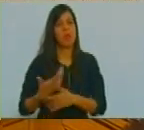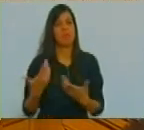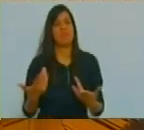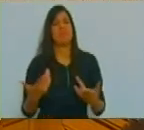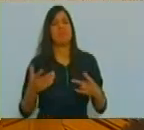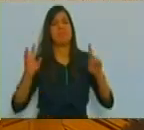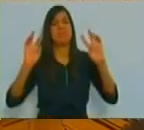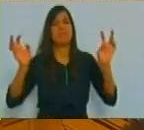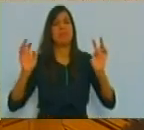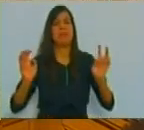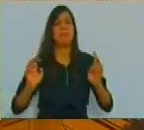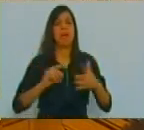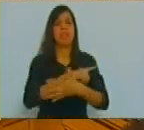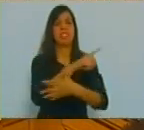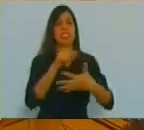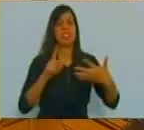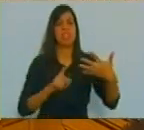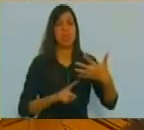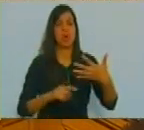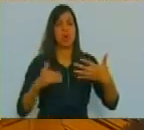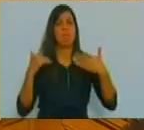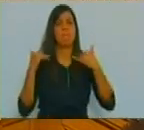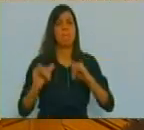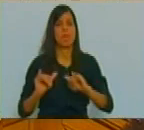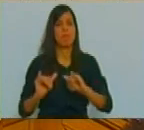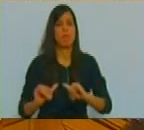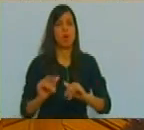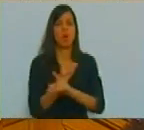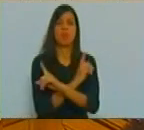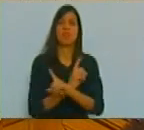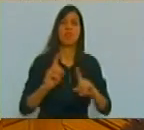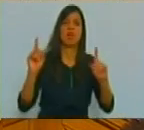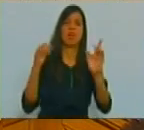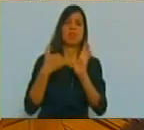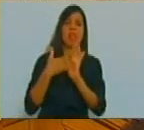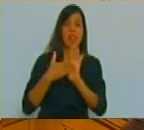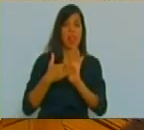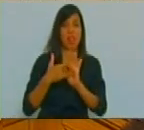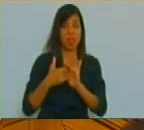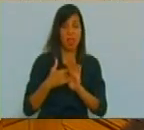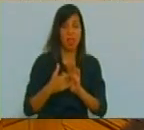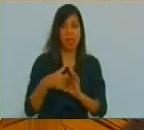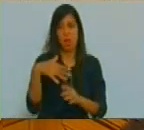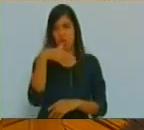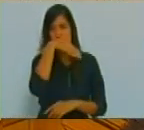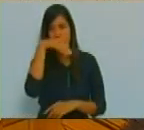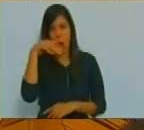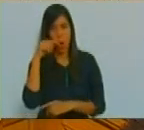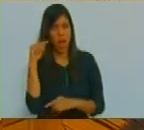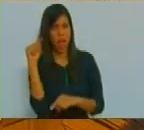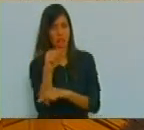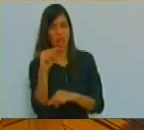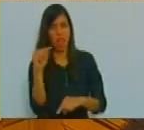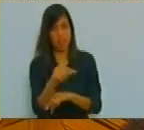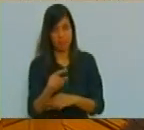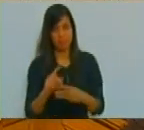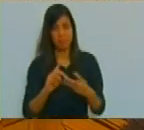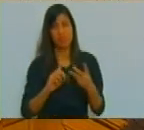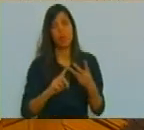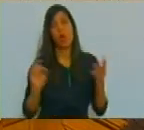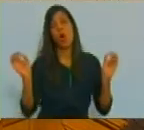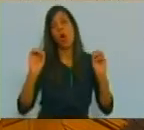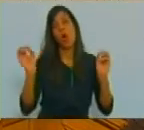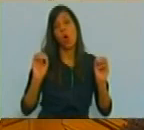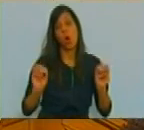receta de los cinco pasos democracias frágiles narcoestado estados